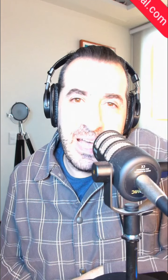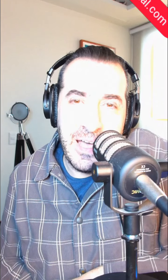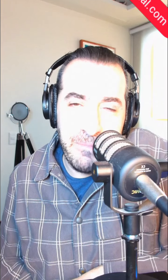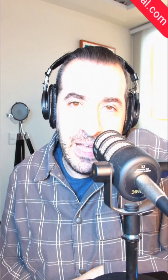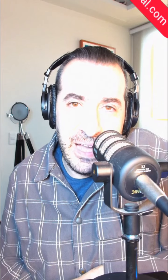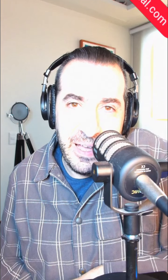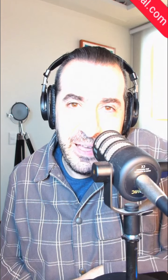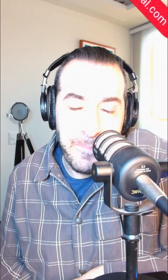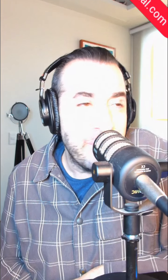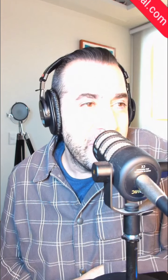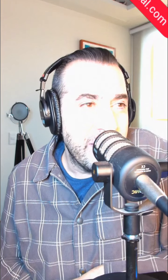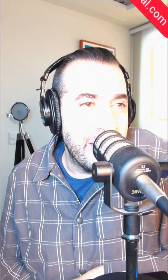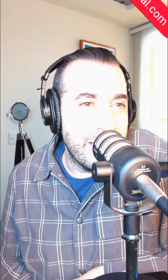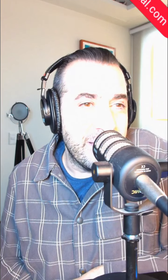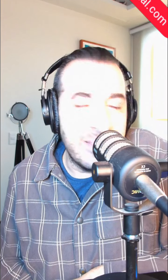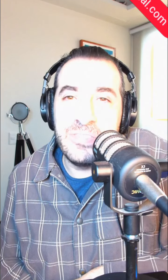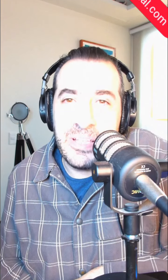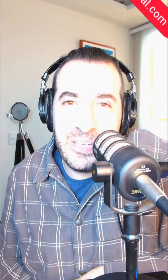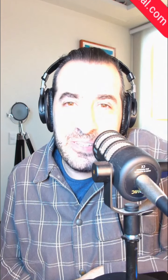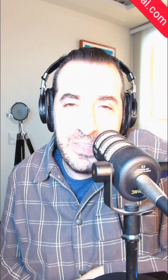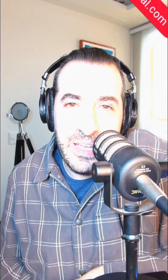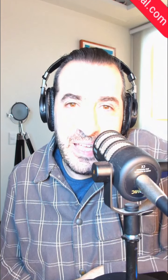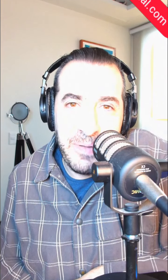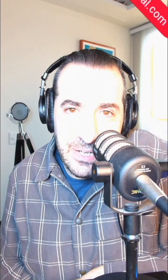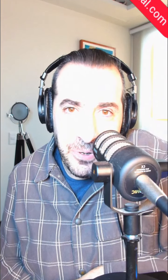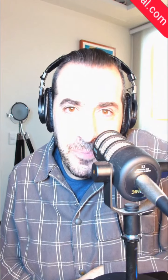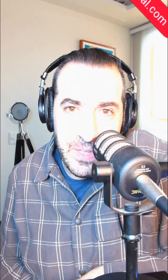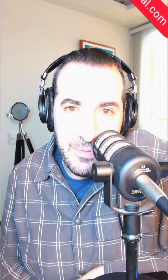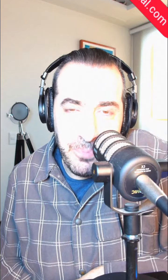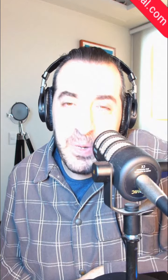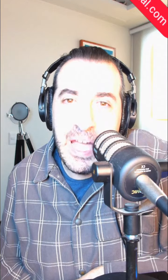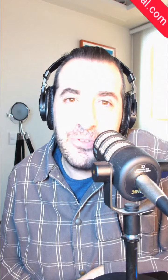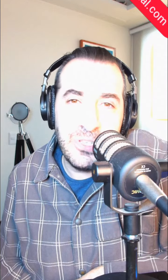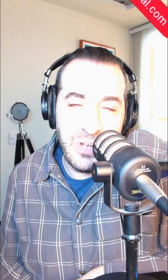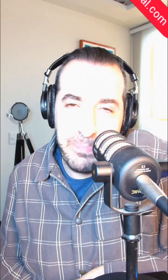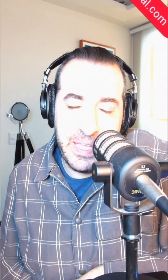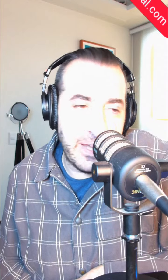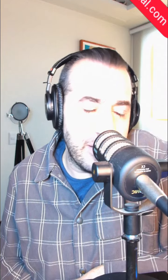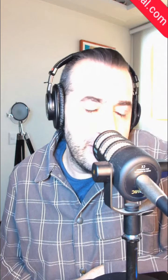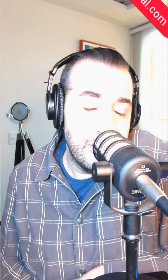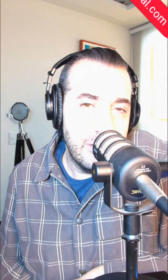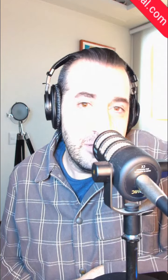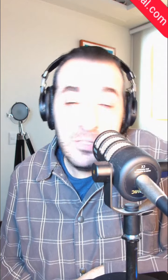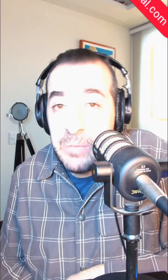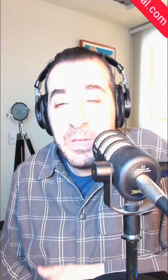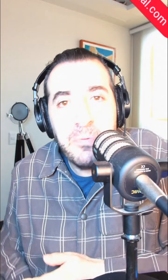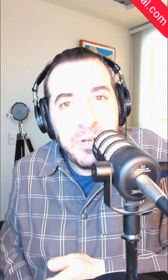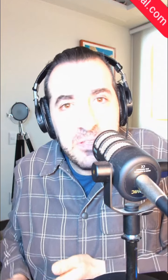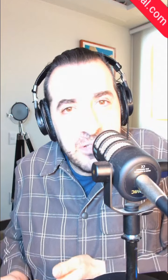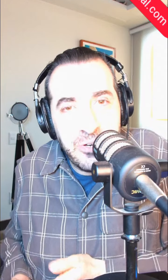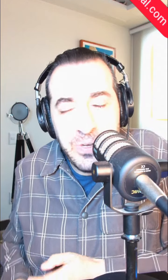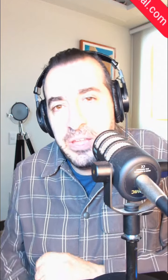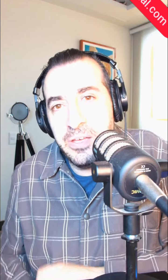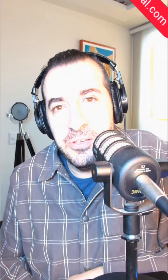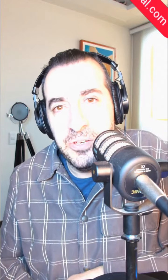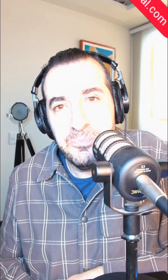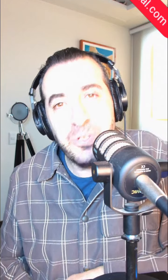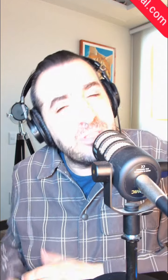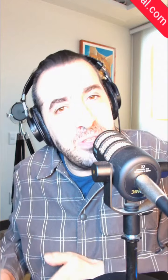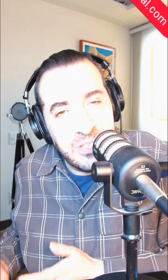es la instancia que tendría que haberlo publicado, sino la PGR. Y la PGR va a decir que no hay